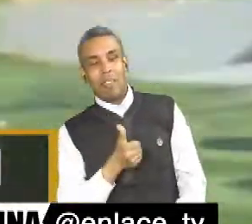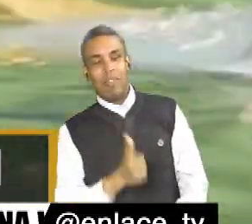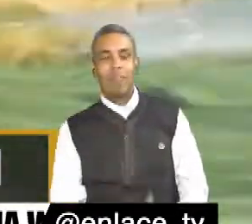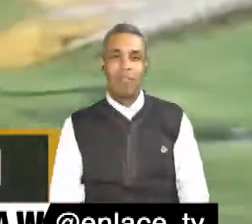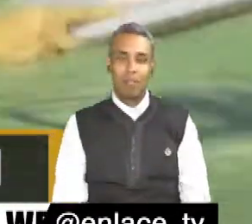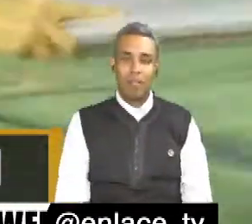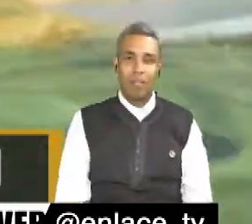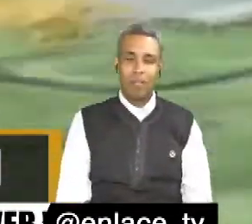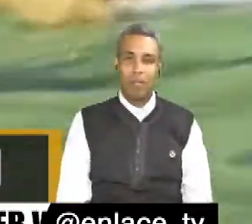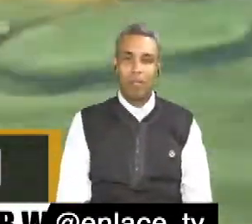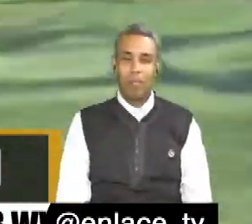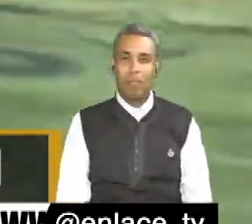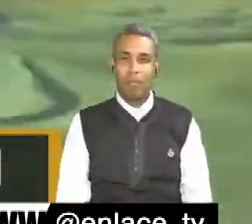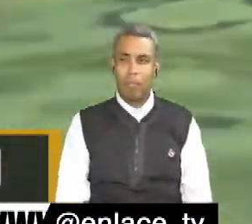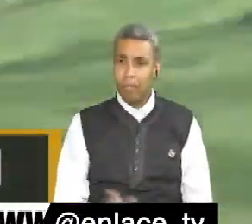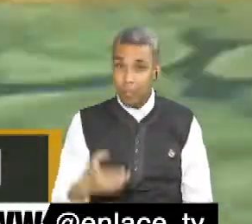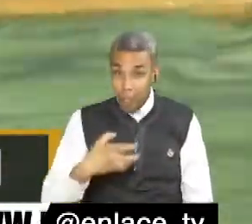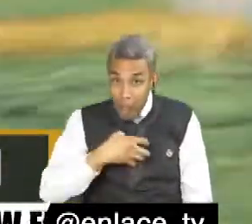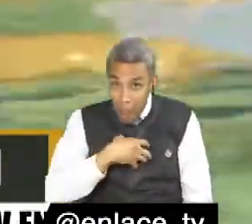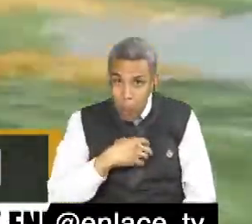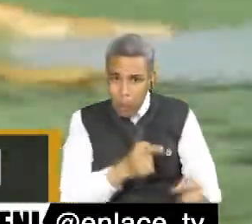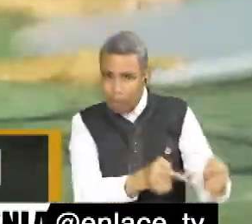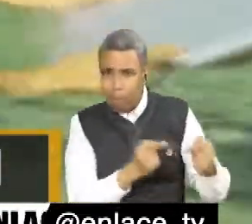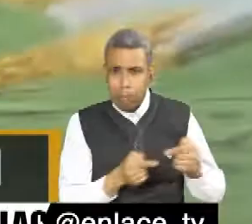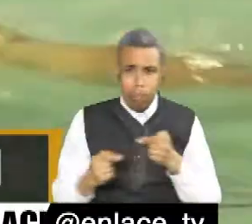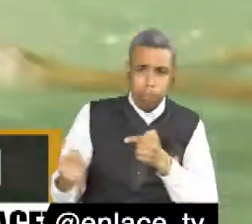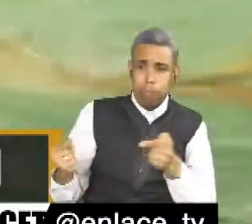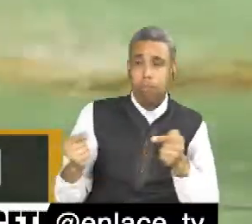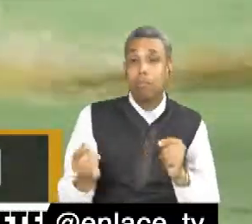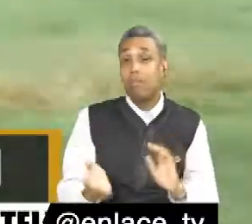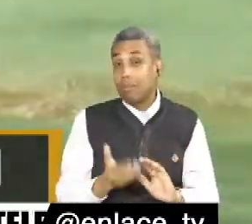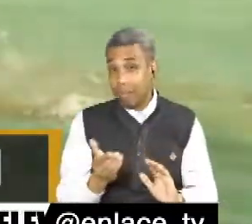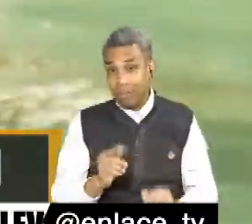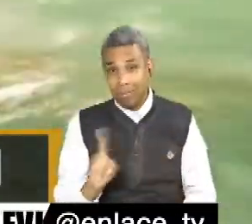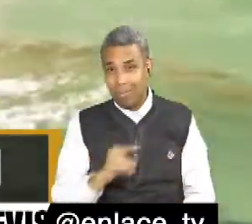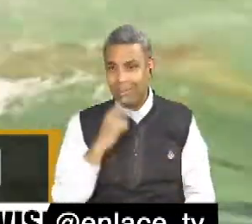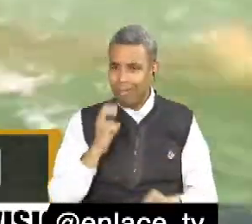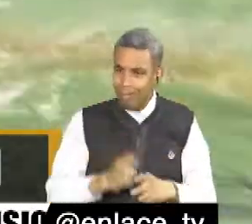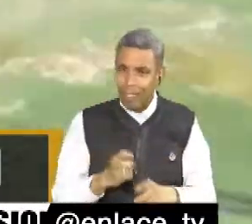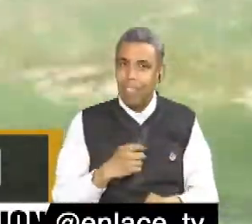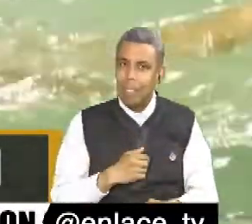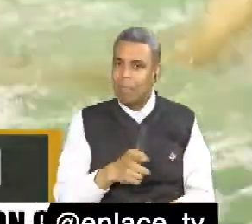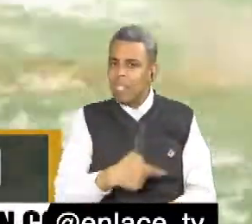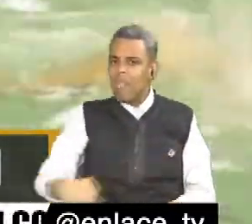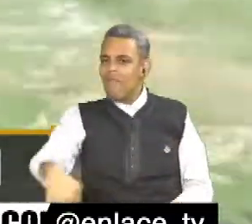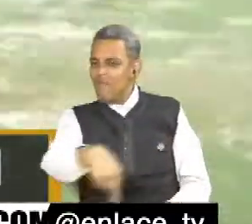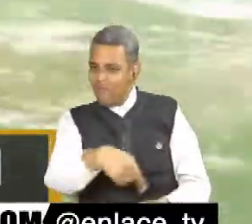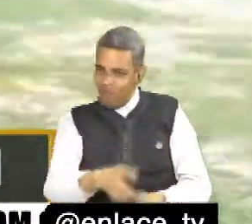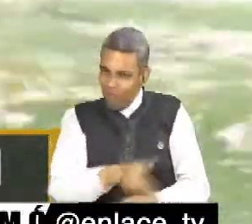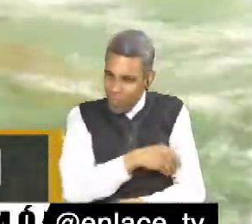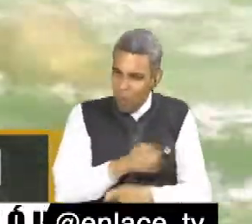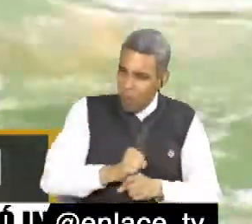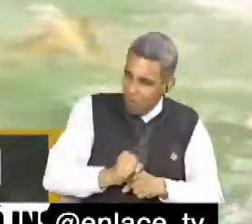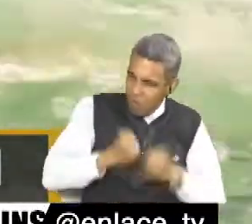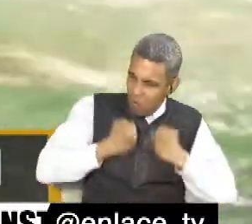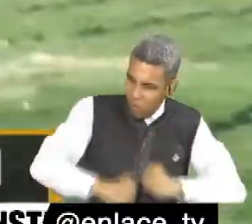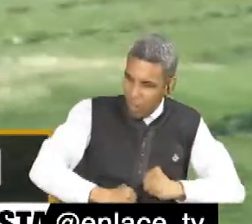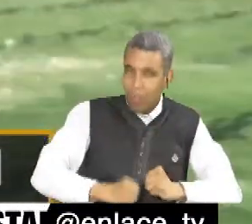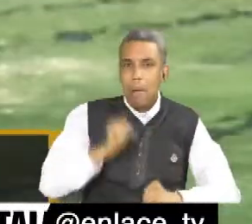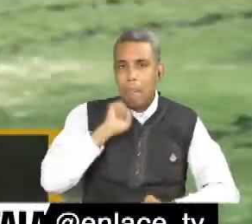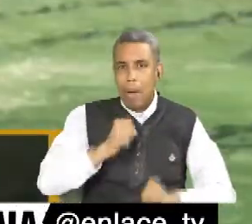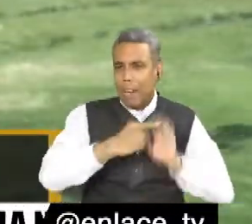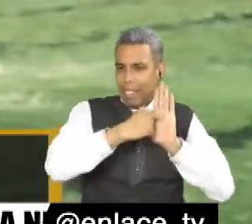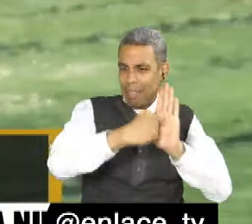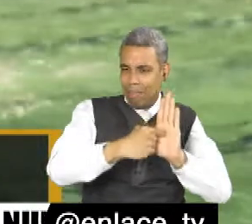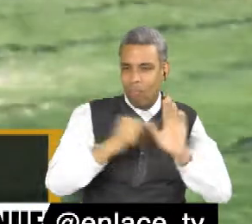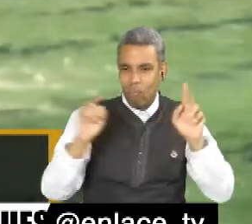que el torneo no fue fácil ya que competían con los mejores del departamento, pero gracias a la disciplina y esfuerzo dejan en alto el nombre de nuestra ciudad. Ahorita se viene